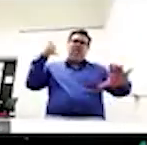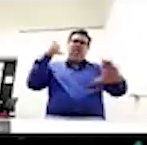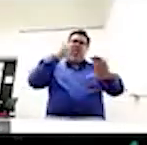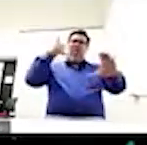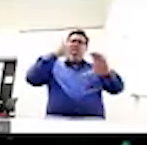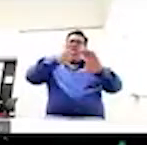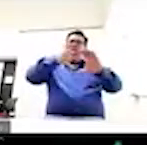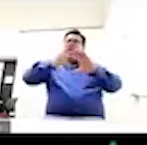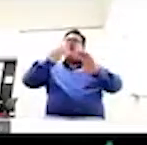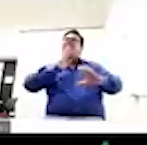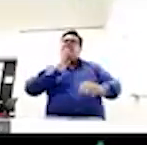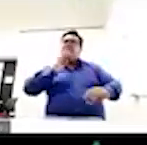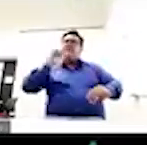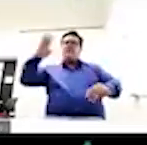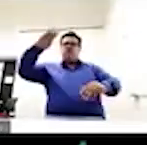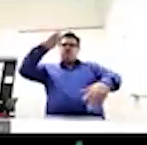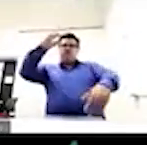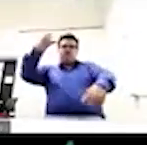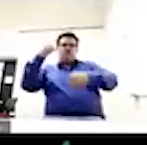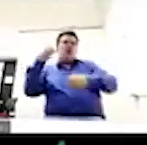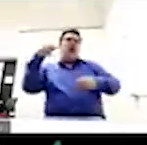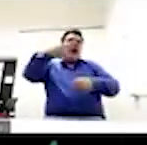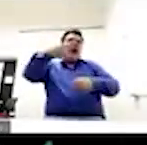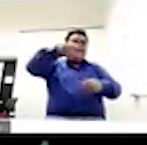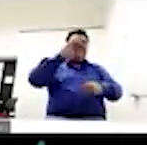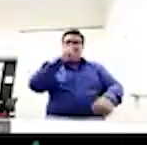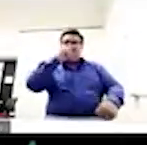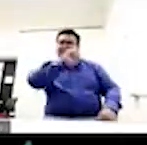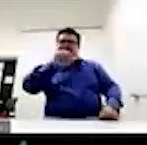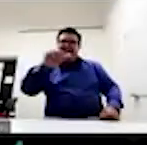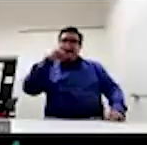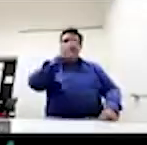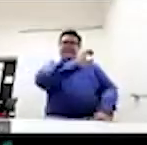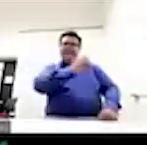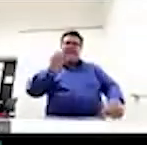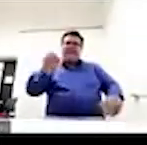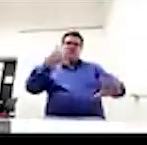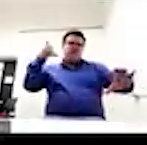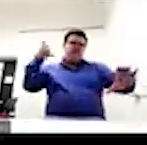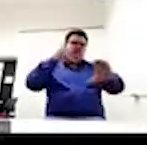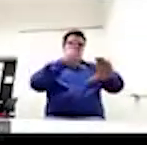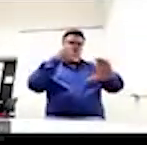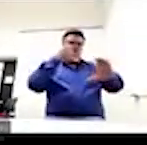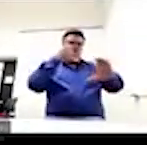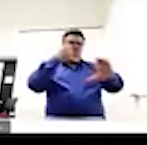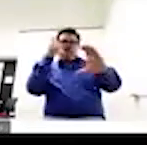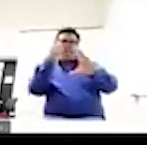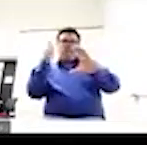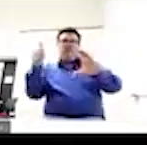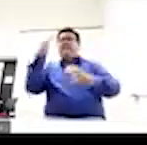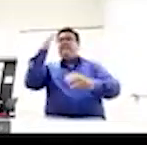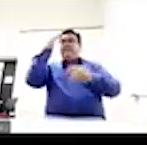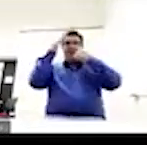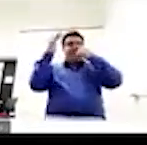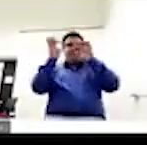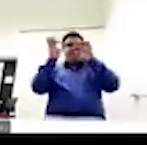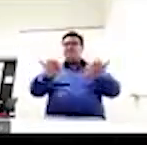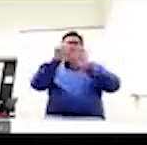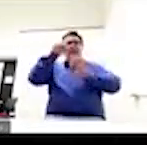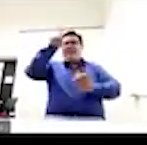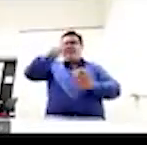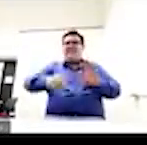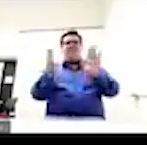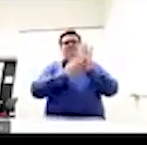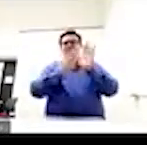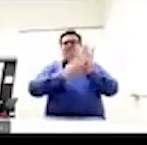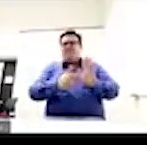niñas indígenas en Colombia. Un acto de identificación doloroso pero necesario que denuncia no solo el exceso de